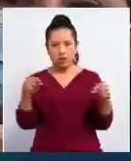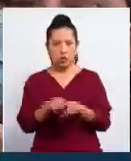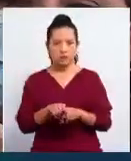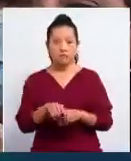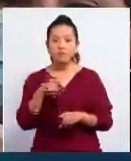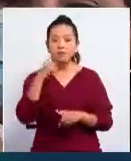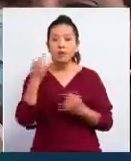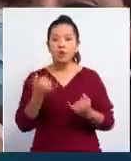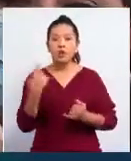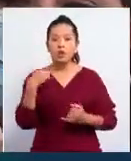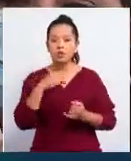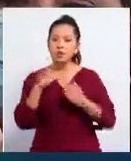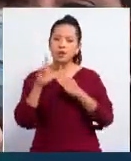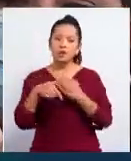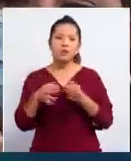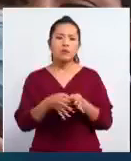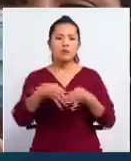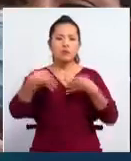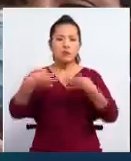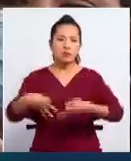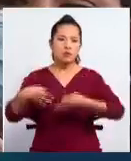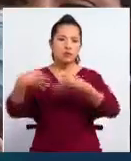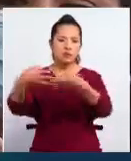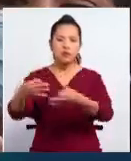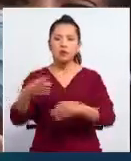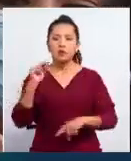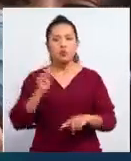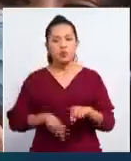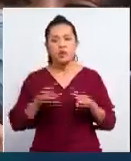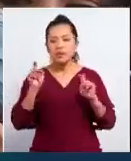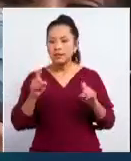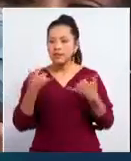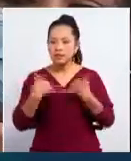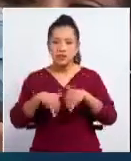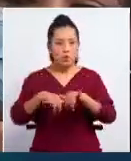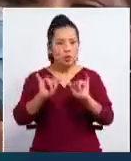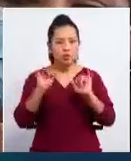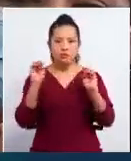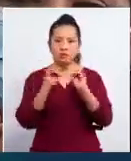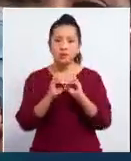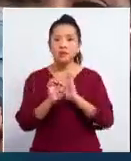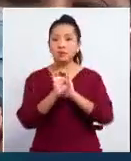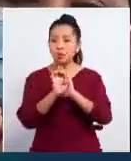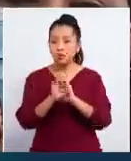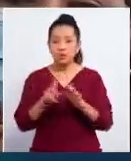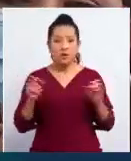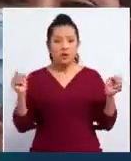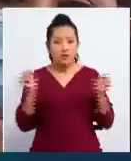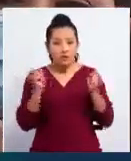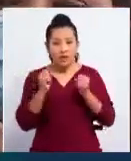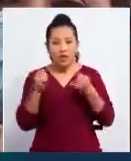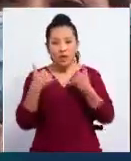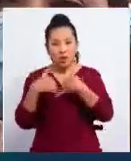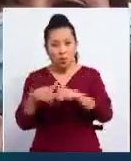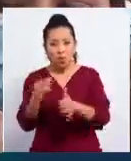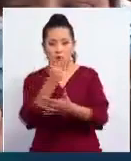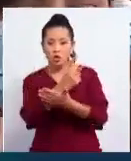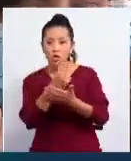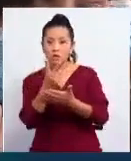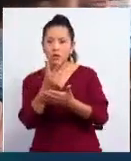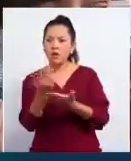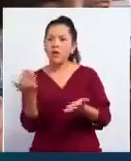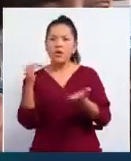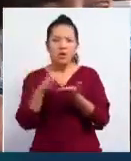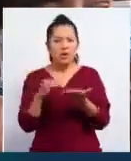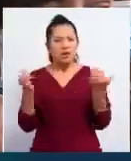nosotros descuidar, más al contrario, hay que seguir implementando. Si en caso de que continúa estos fríos, por ejemplo, la vuelta de las